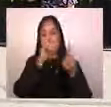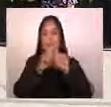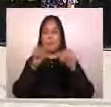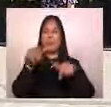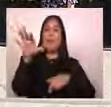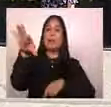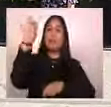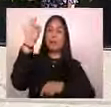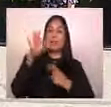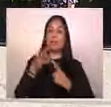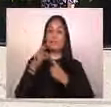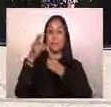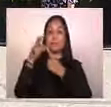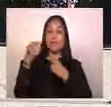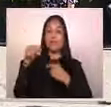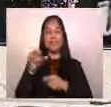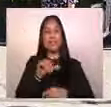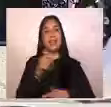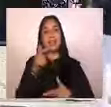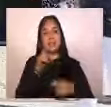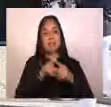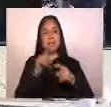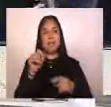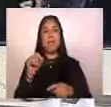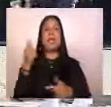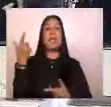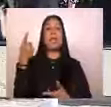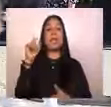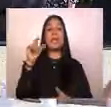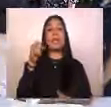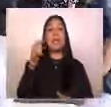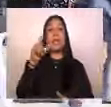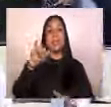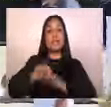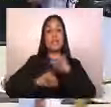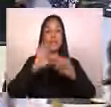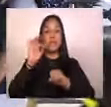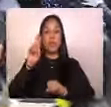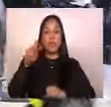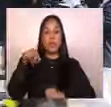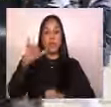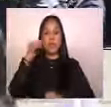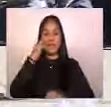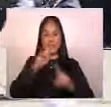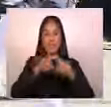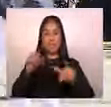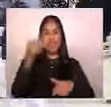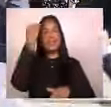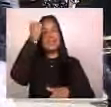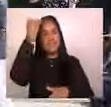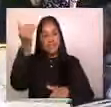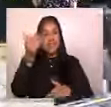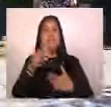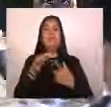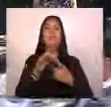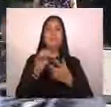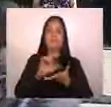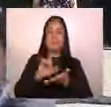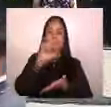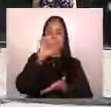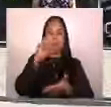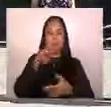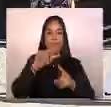sido invitados especiales en Oakland, California. Nuestro saludo al Colegio Particular